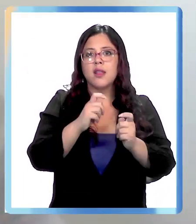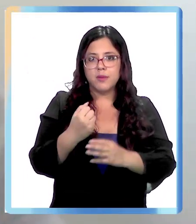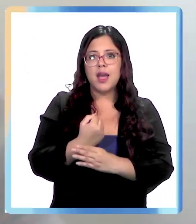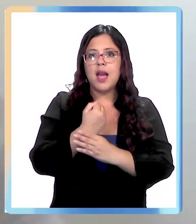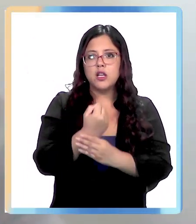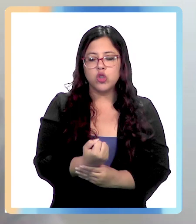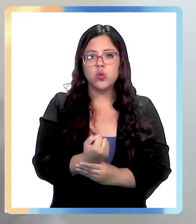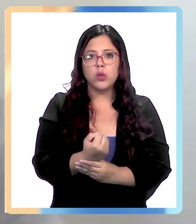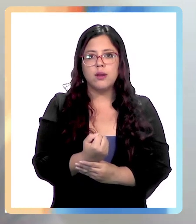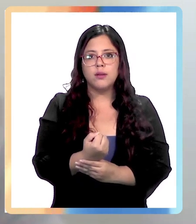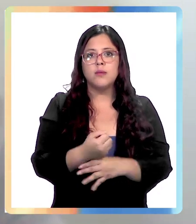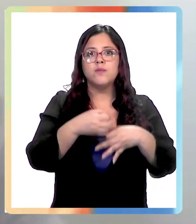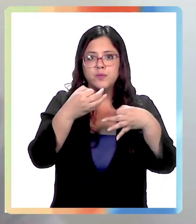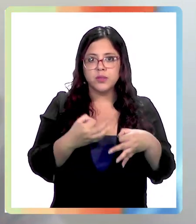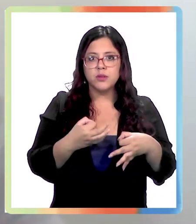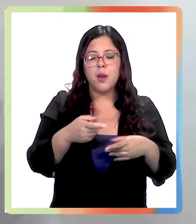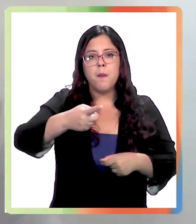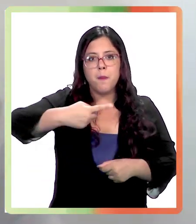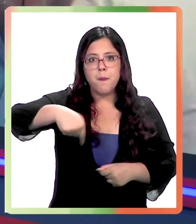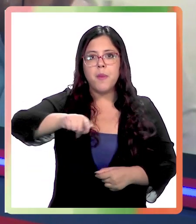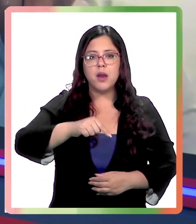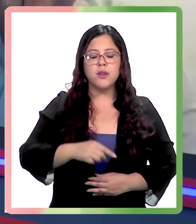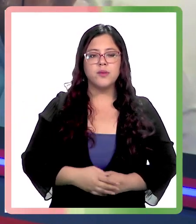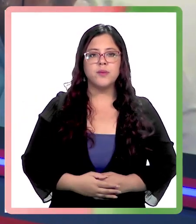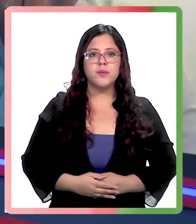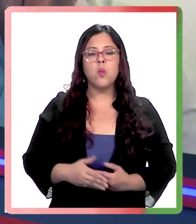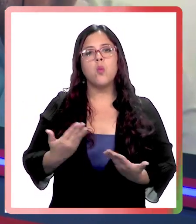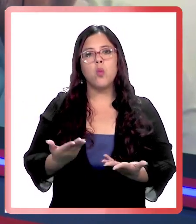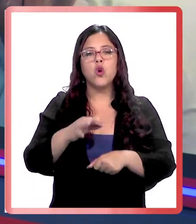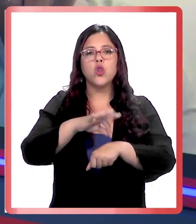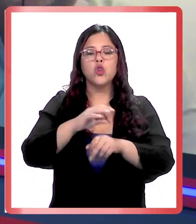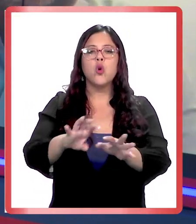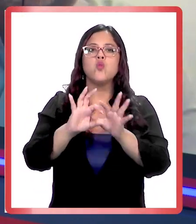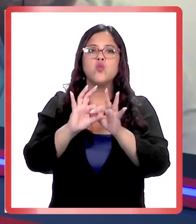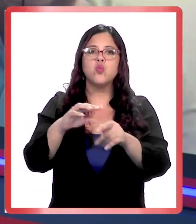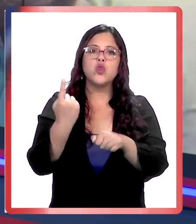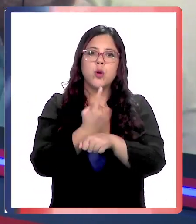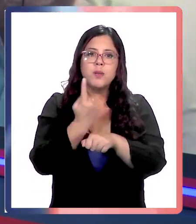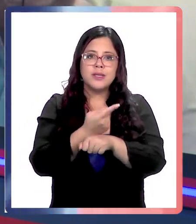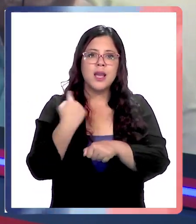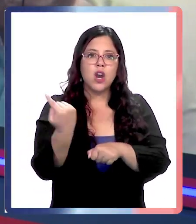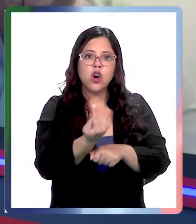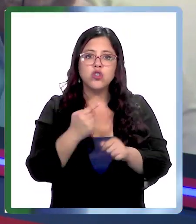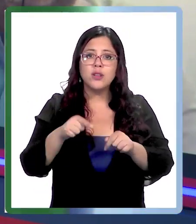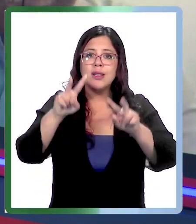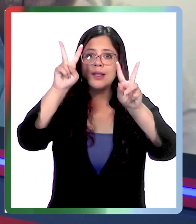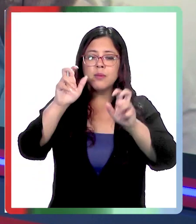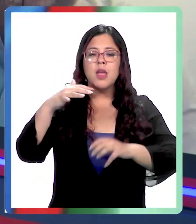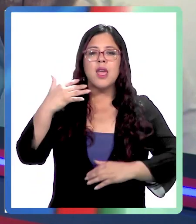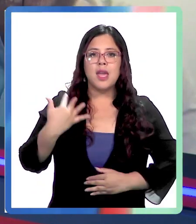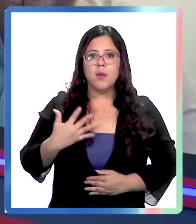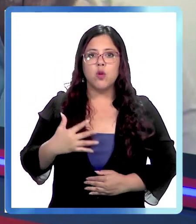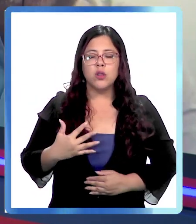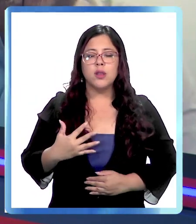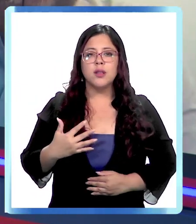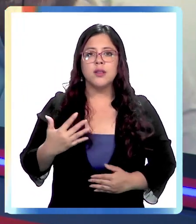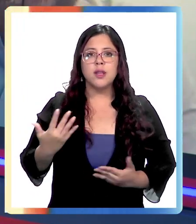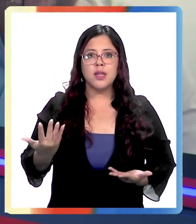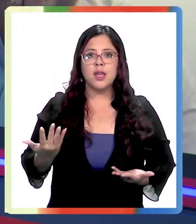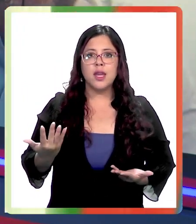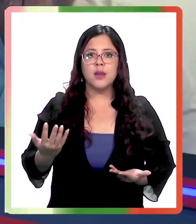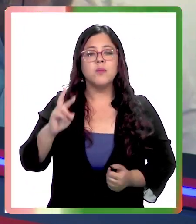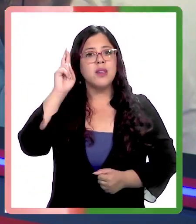tratamiento adyuvante estándar para ellos. Bueno, doctor, muchas gracias por conversar con nosotros de este tema que es tan